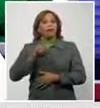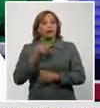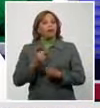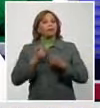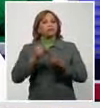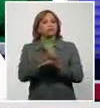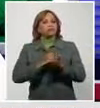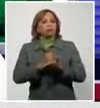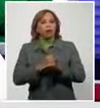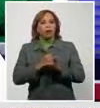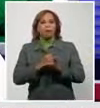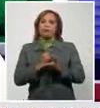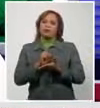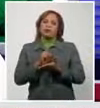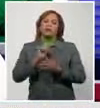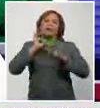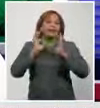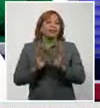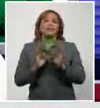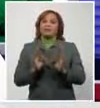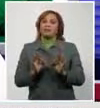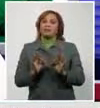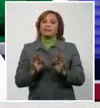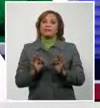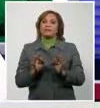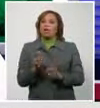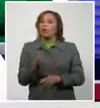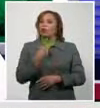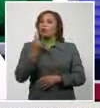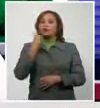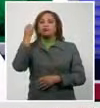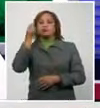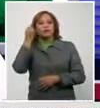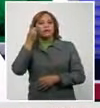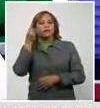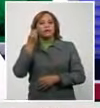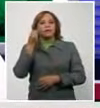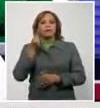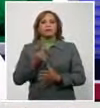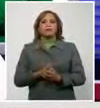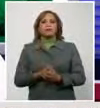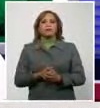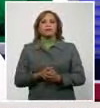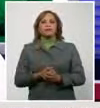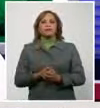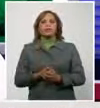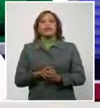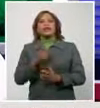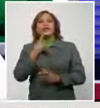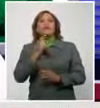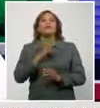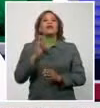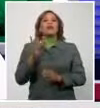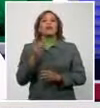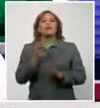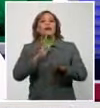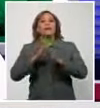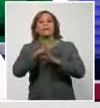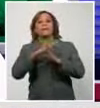es que realmente nosotros consideramos que una buena parte de la población